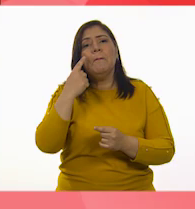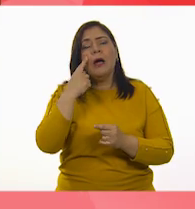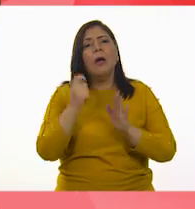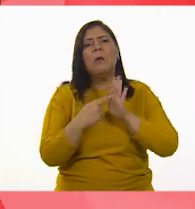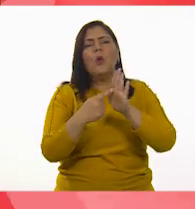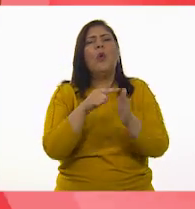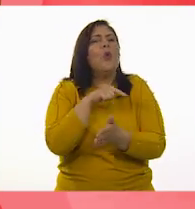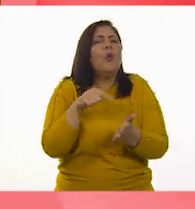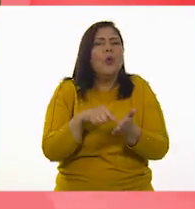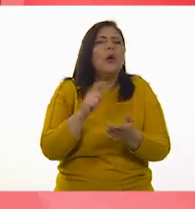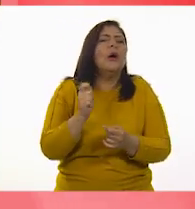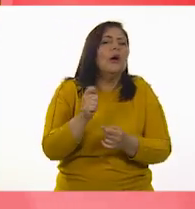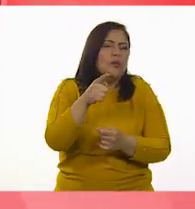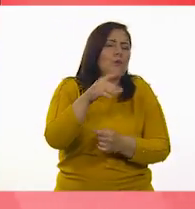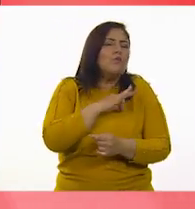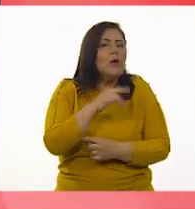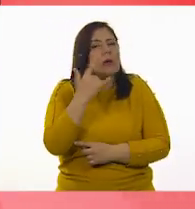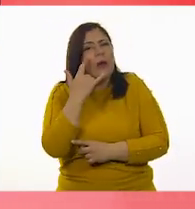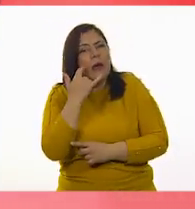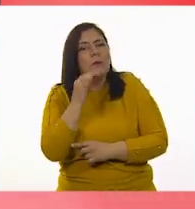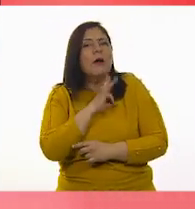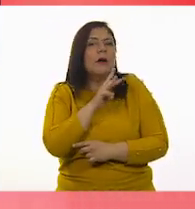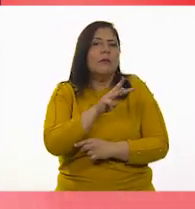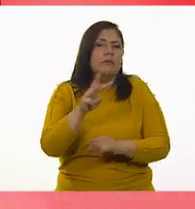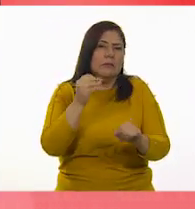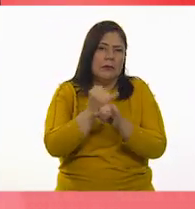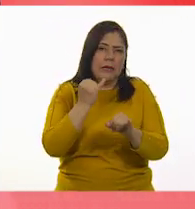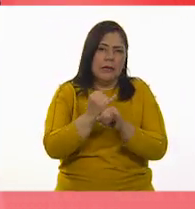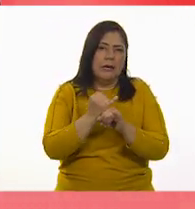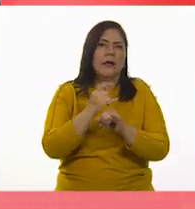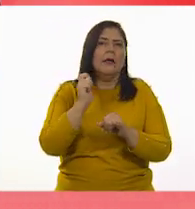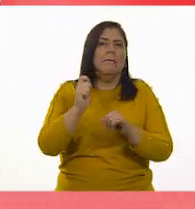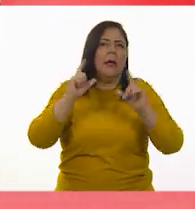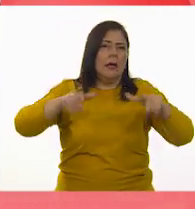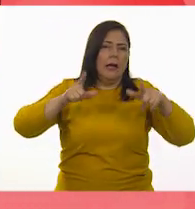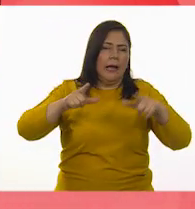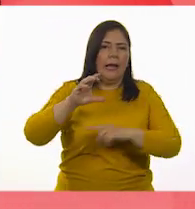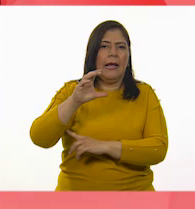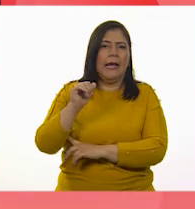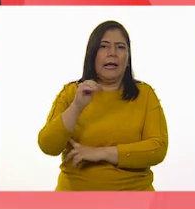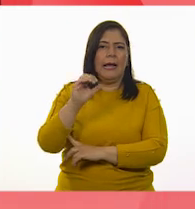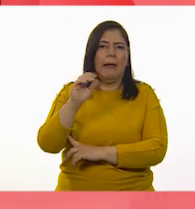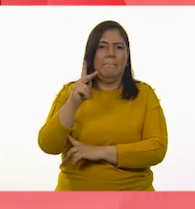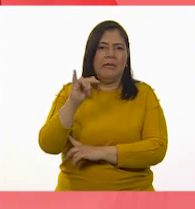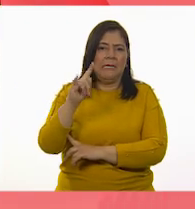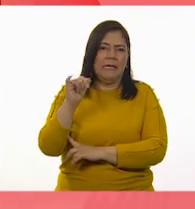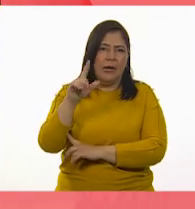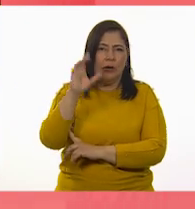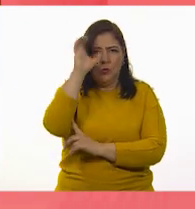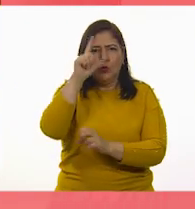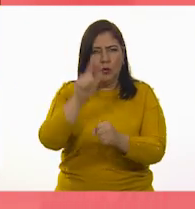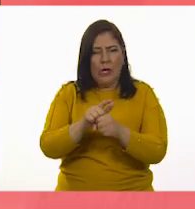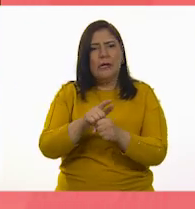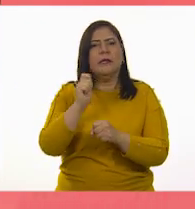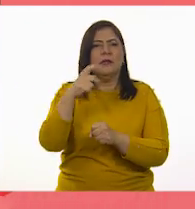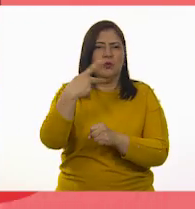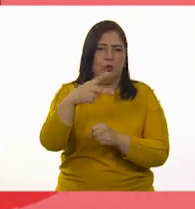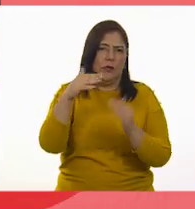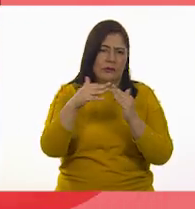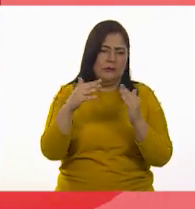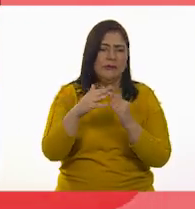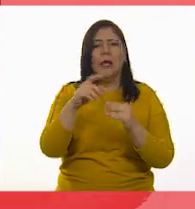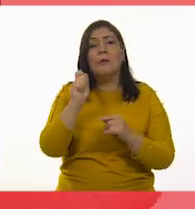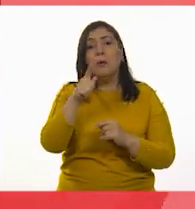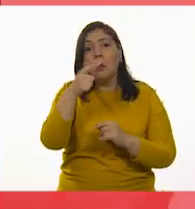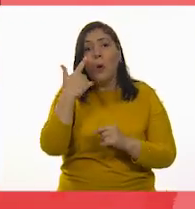puedes revivir las veces que gustes en la página de Capital Cultural en tu casa. Solo para que te des una idea y te decidas por